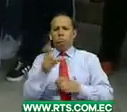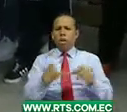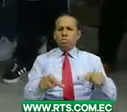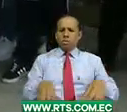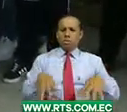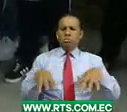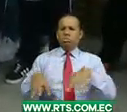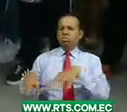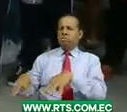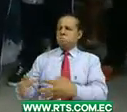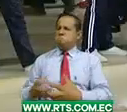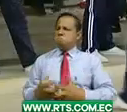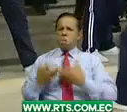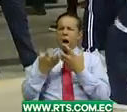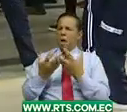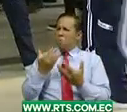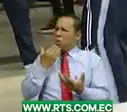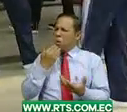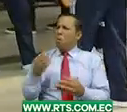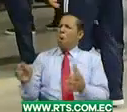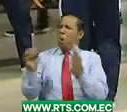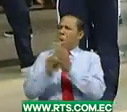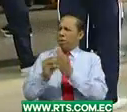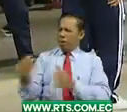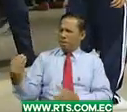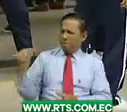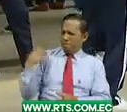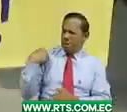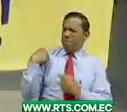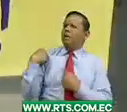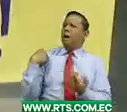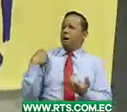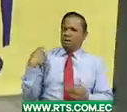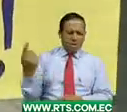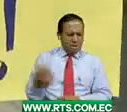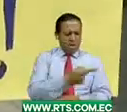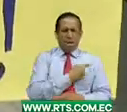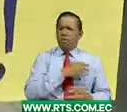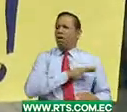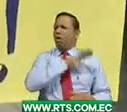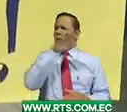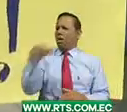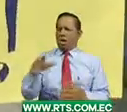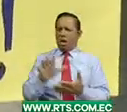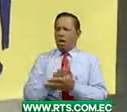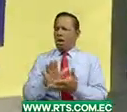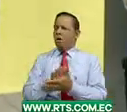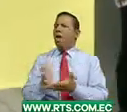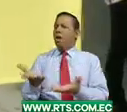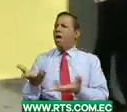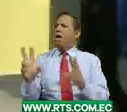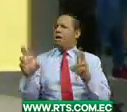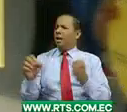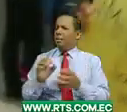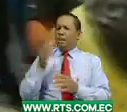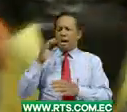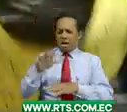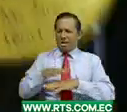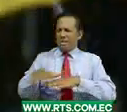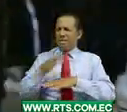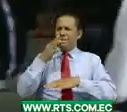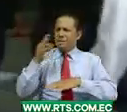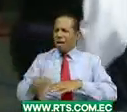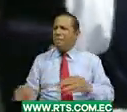la notificación que recibieron de parte del Instituto Nacional de Evaluación Educativa, INEVAL, encargado de realizar la prueba ser